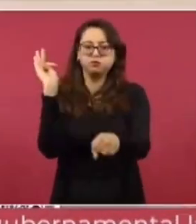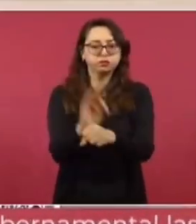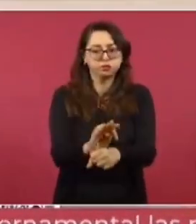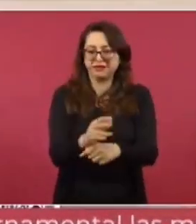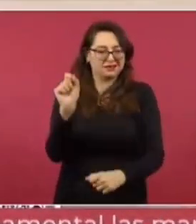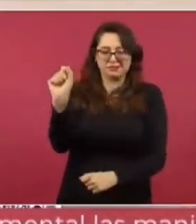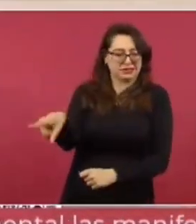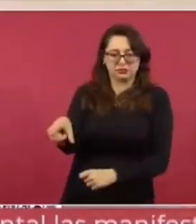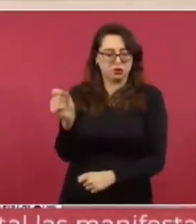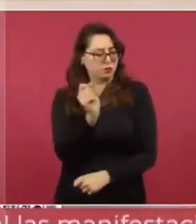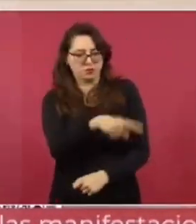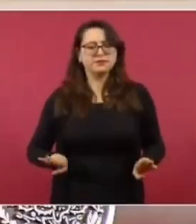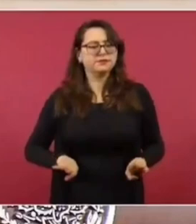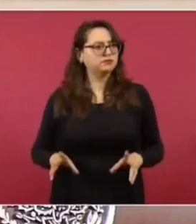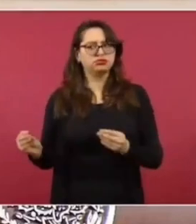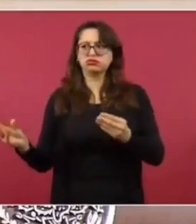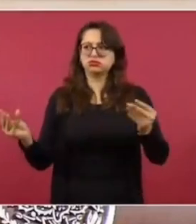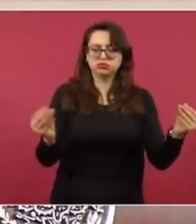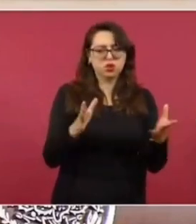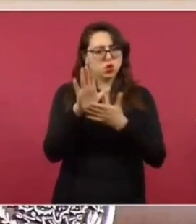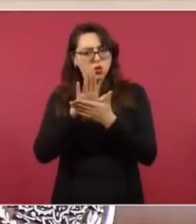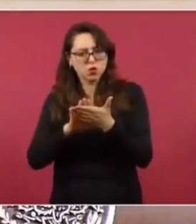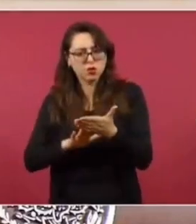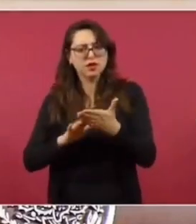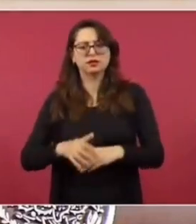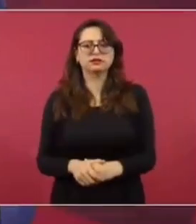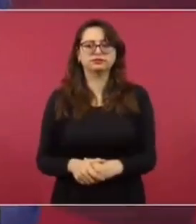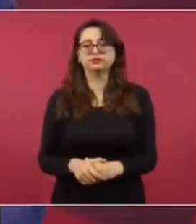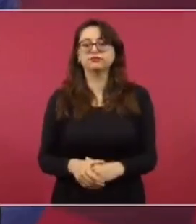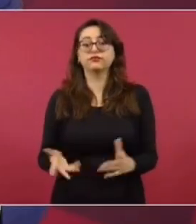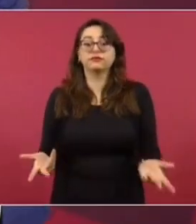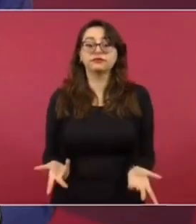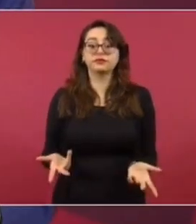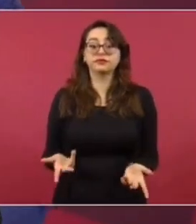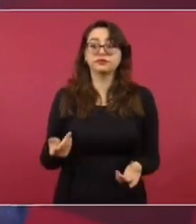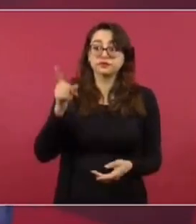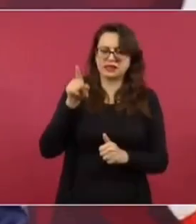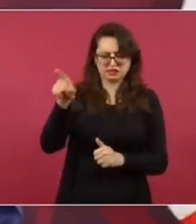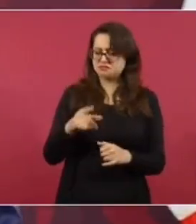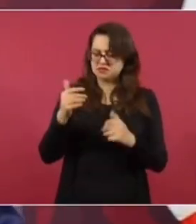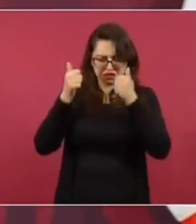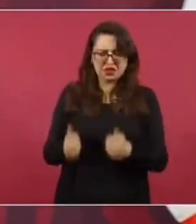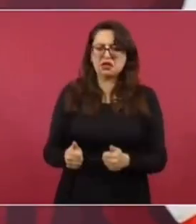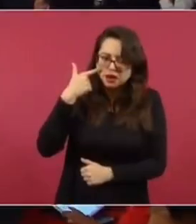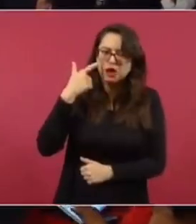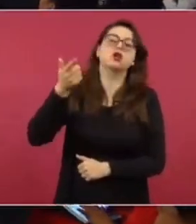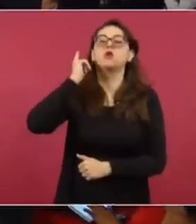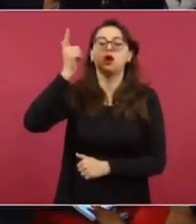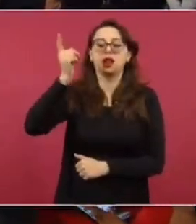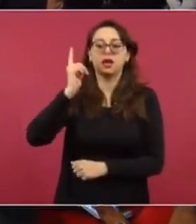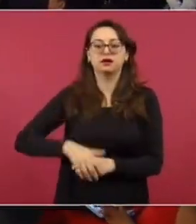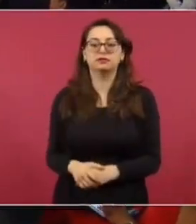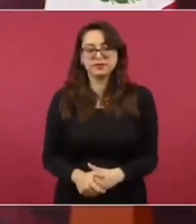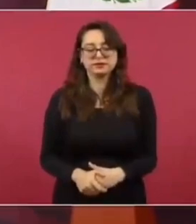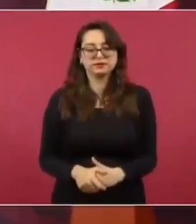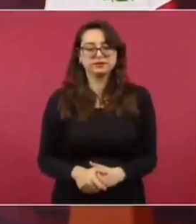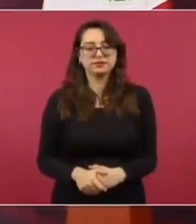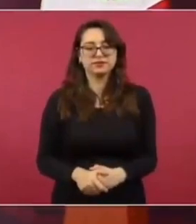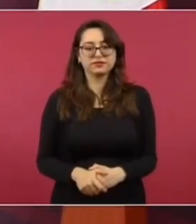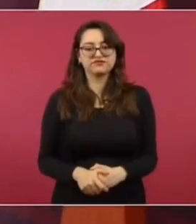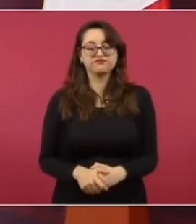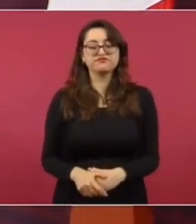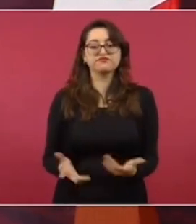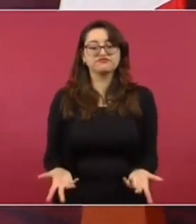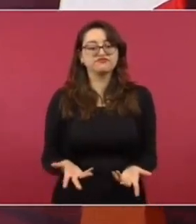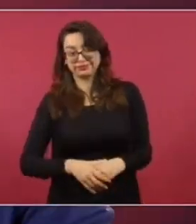para proteger a las élites. Qué bien que están ahí los senadores. Ojalá y se queden más tiempo, que acampen ahí, para que vean lo que se siente. Hay que